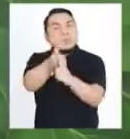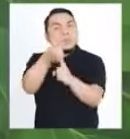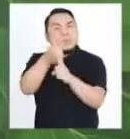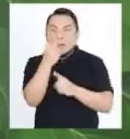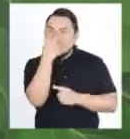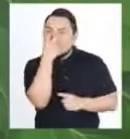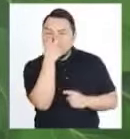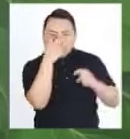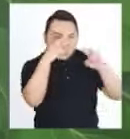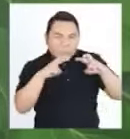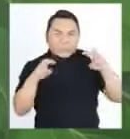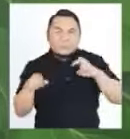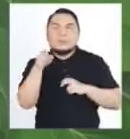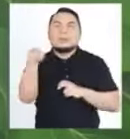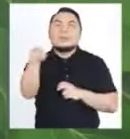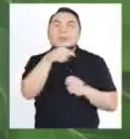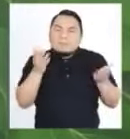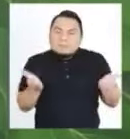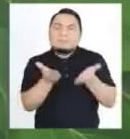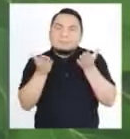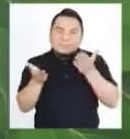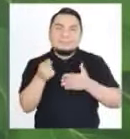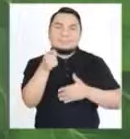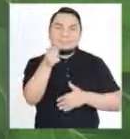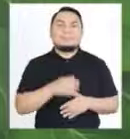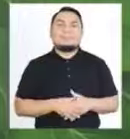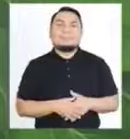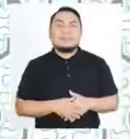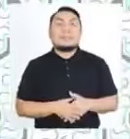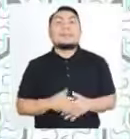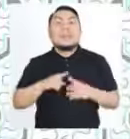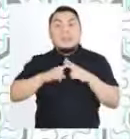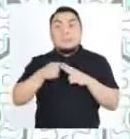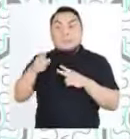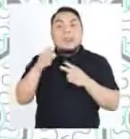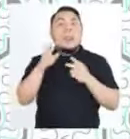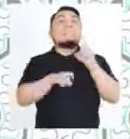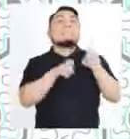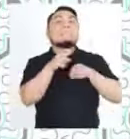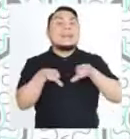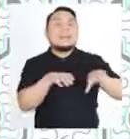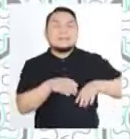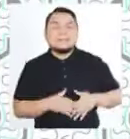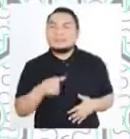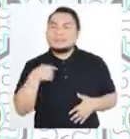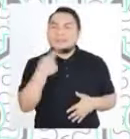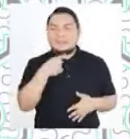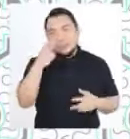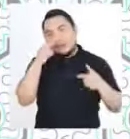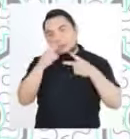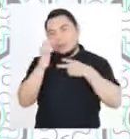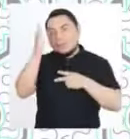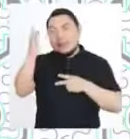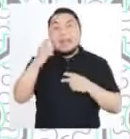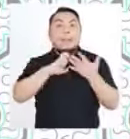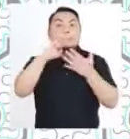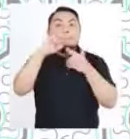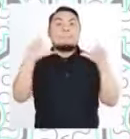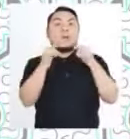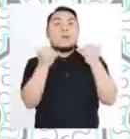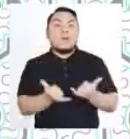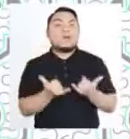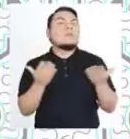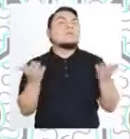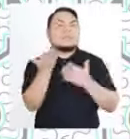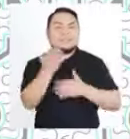Su propia curiosidad los ha motivado. A partir de las preguntas que se han hecho, nuestra misión para el